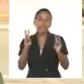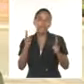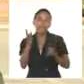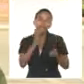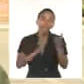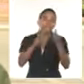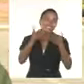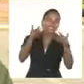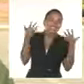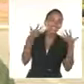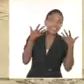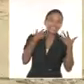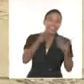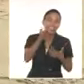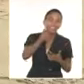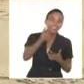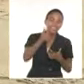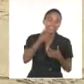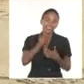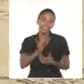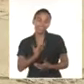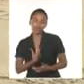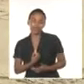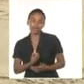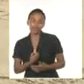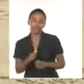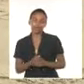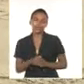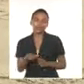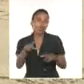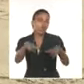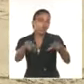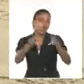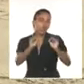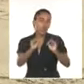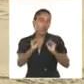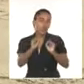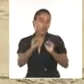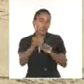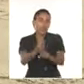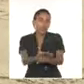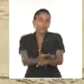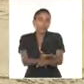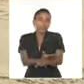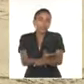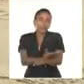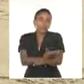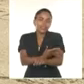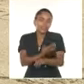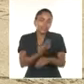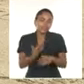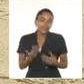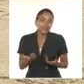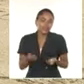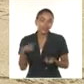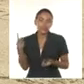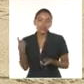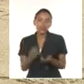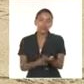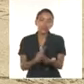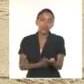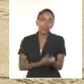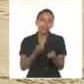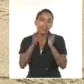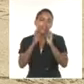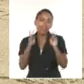risas, pero también por momentos tristes. Ha sido algo nuevo, algo muy emocionante, que estábamos adaptadas a la vida civil